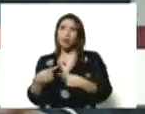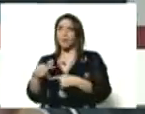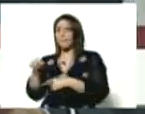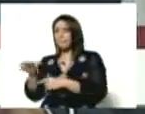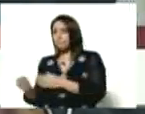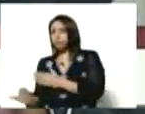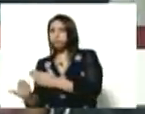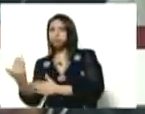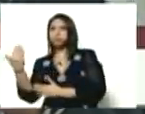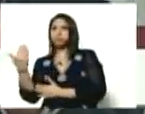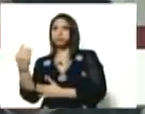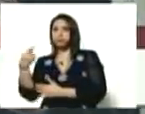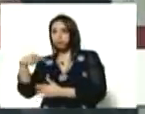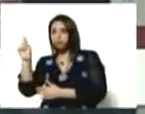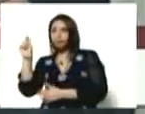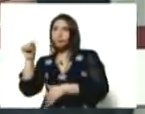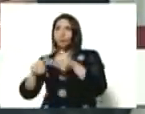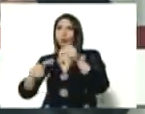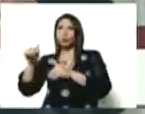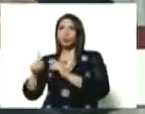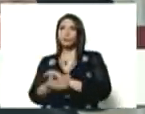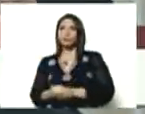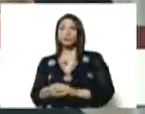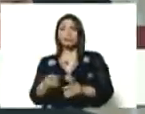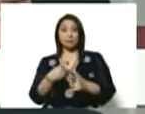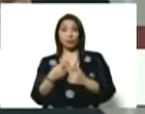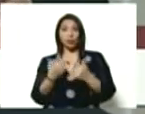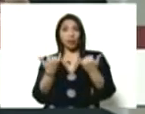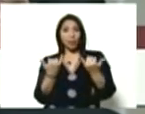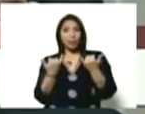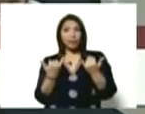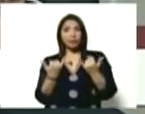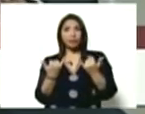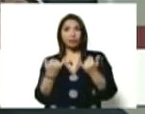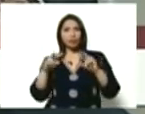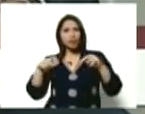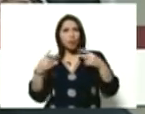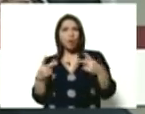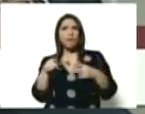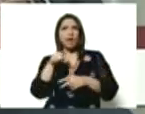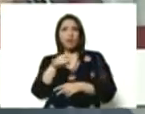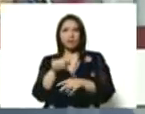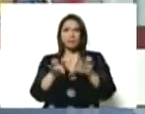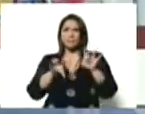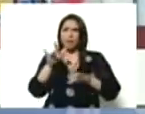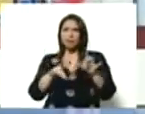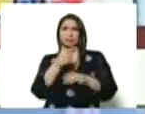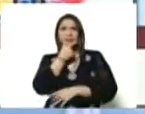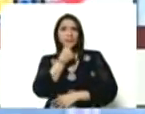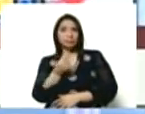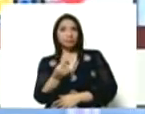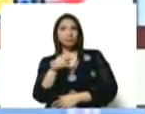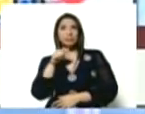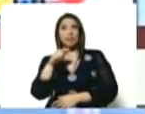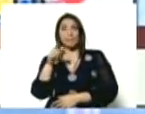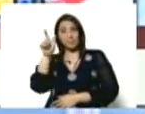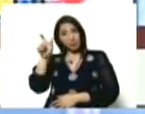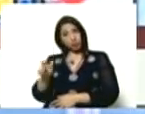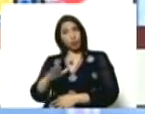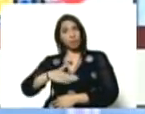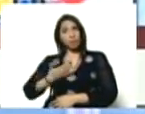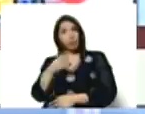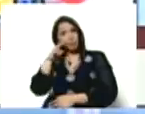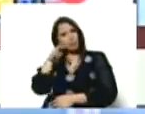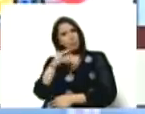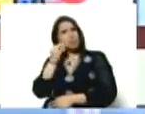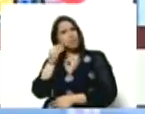para confirmar el voto. En este momento, esta máquina es sencilla. El elector podrá, frente a la máquina, tener la